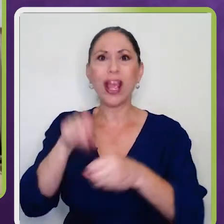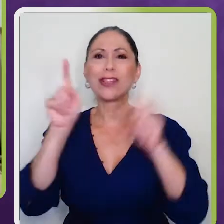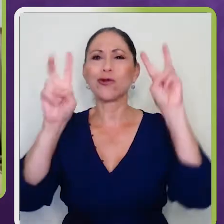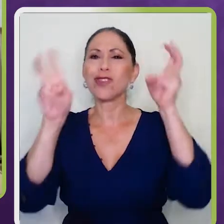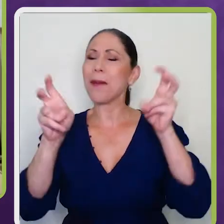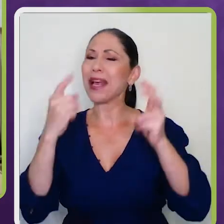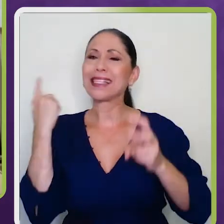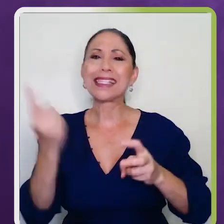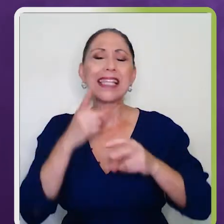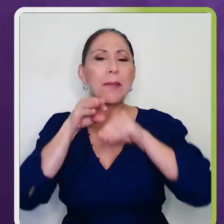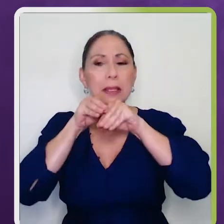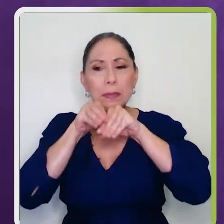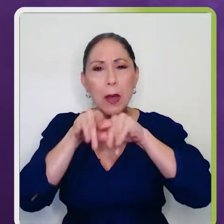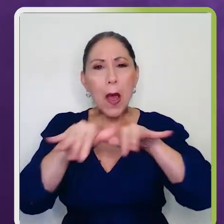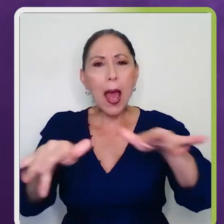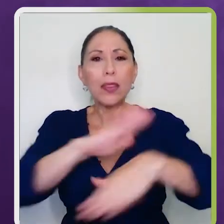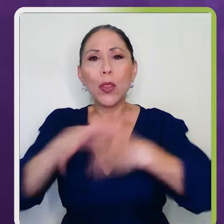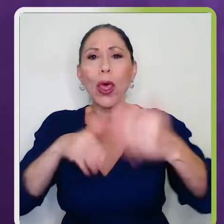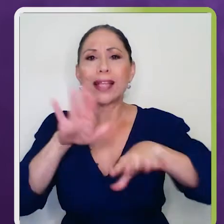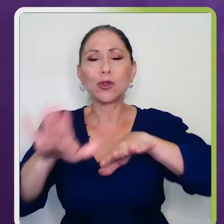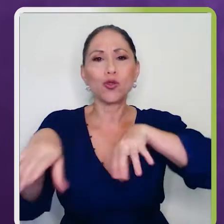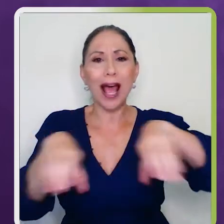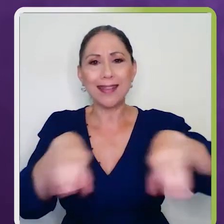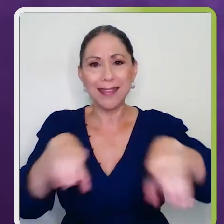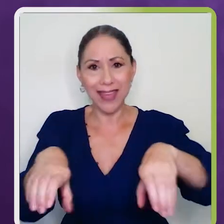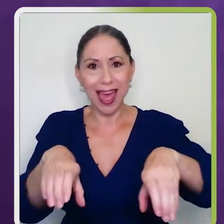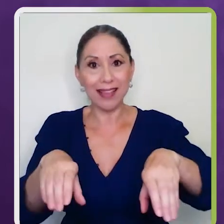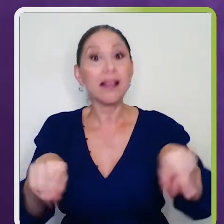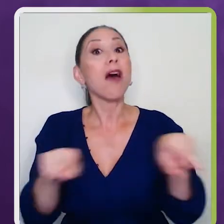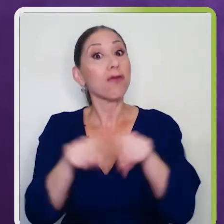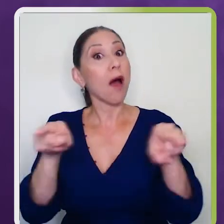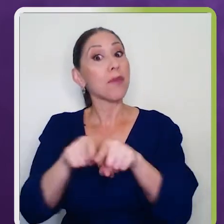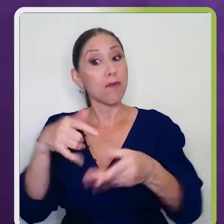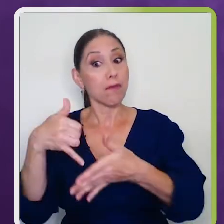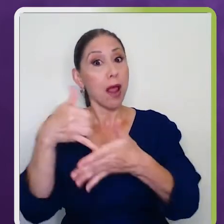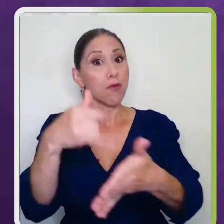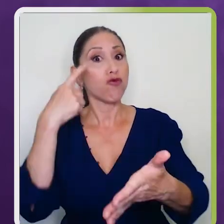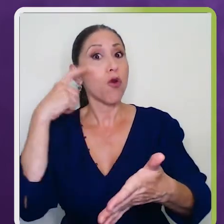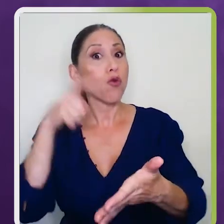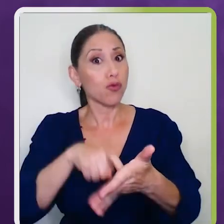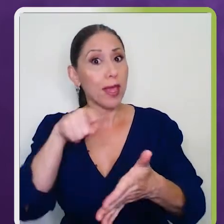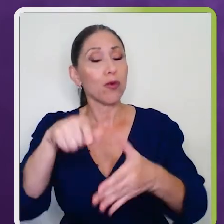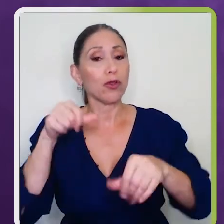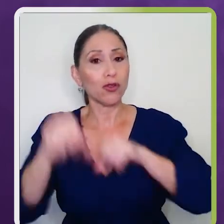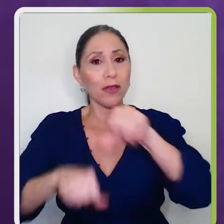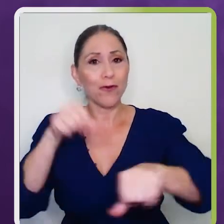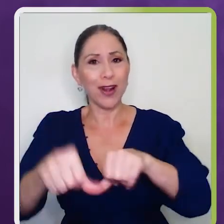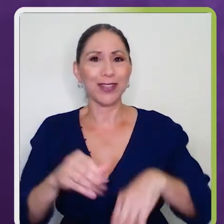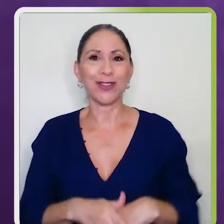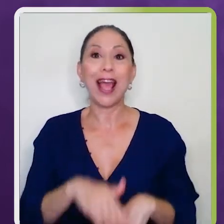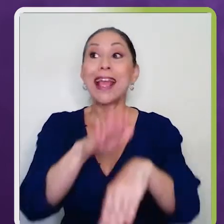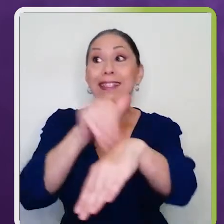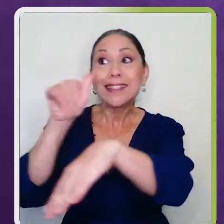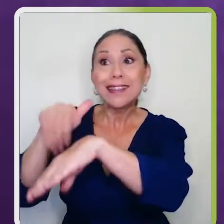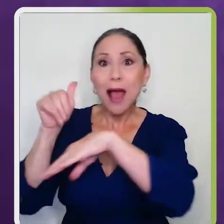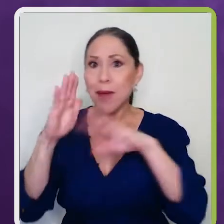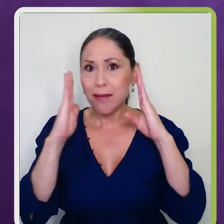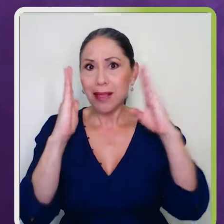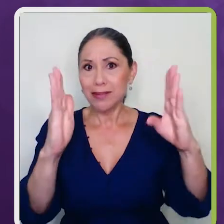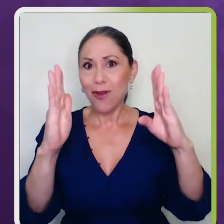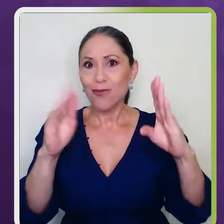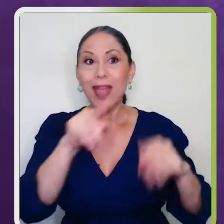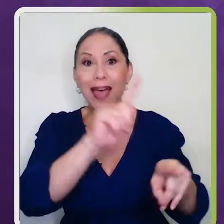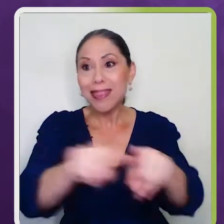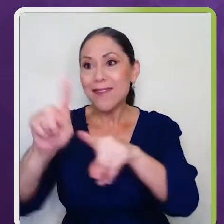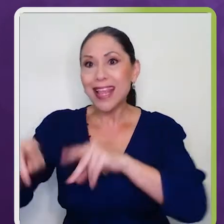sus actividades, también es un reconocimiento a esos esfuerzos y un llamado de atención para los emprendimientos o las